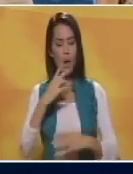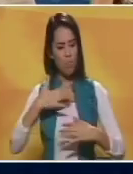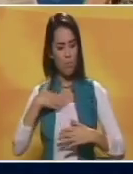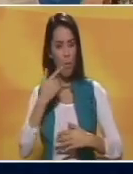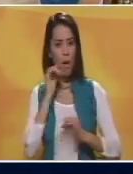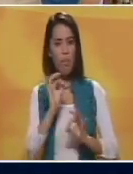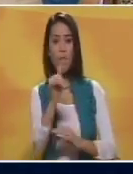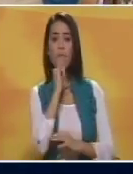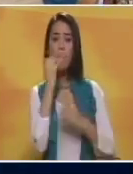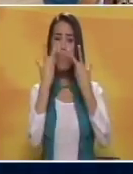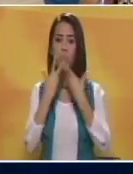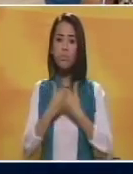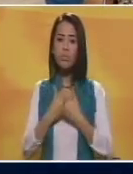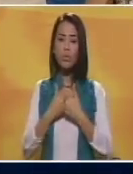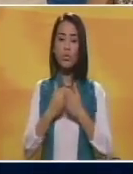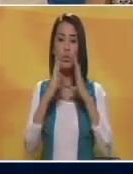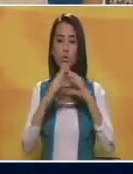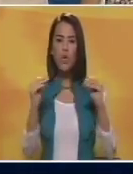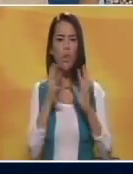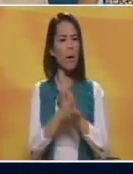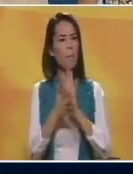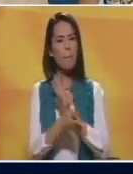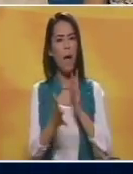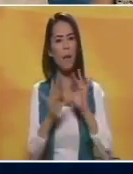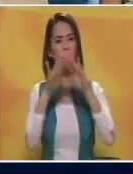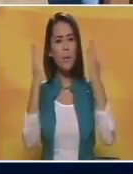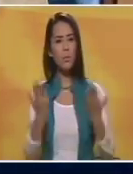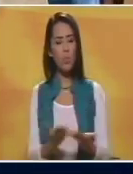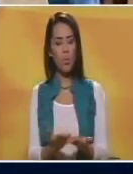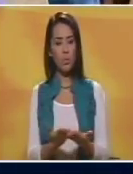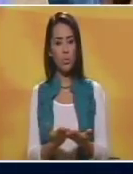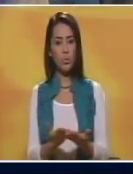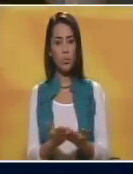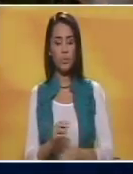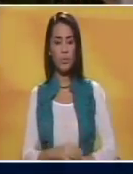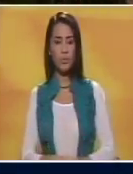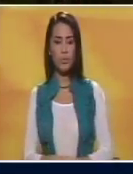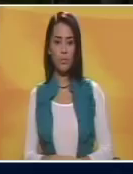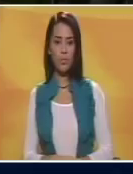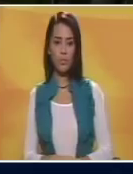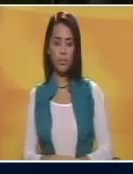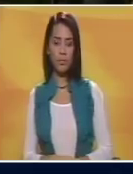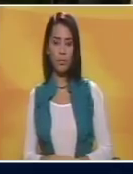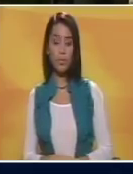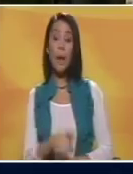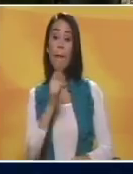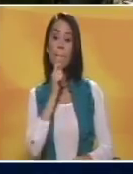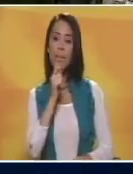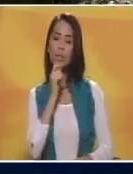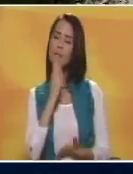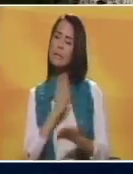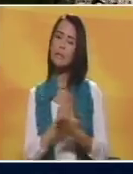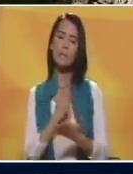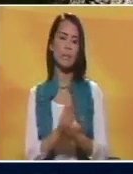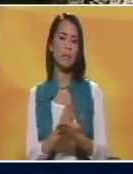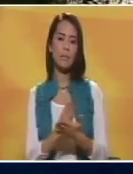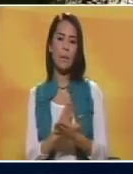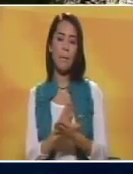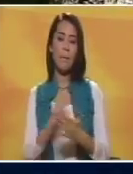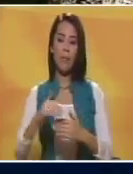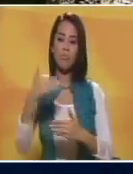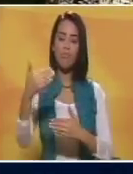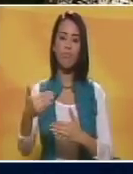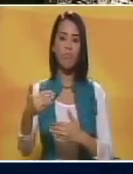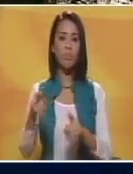la información, pueda conocer lo que está ocurriendo y pueda formarse su propia opinión. El periodismo siempre está del otro lado